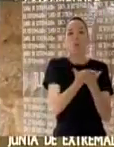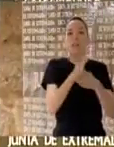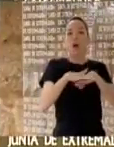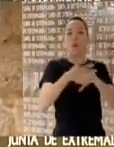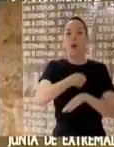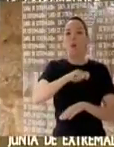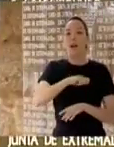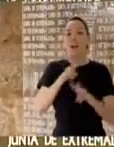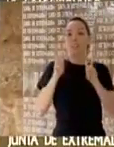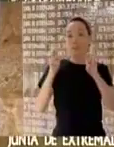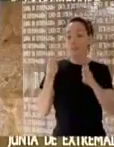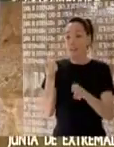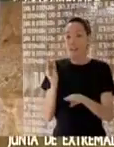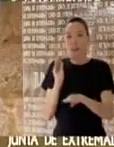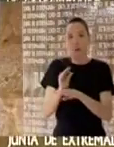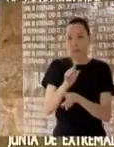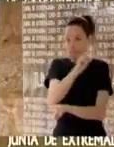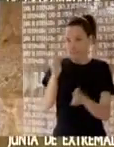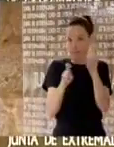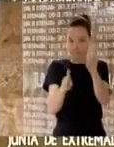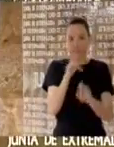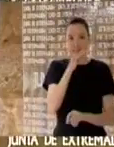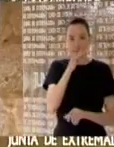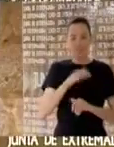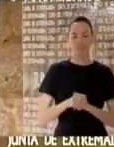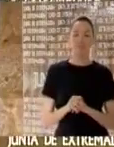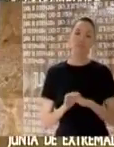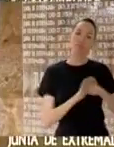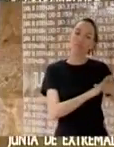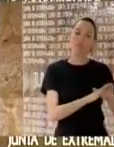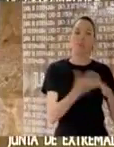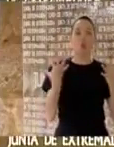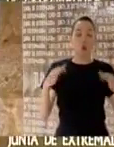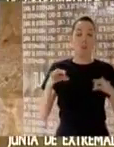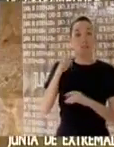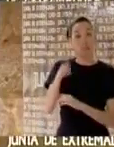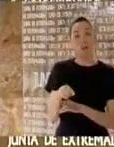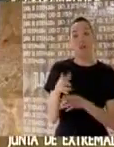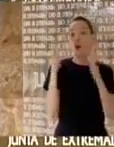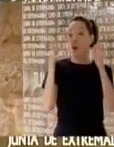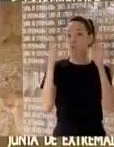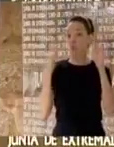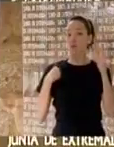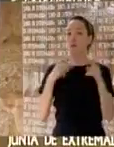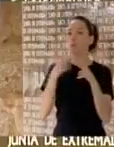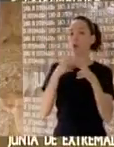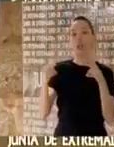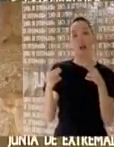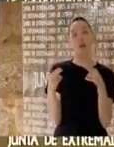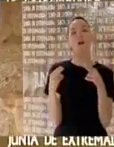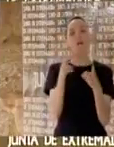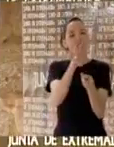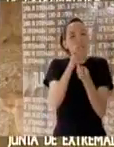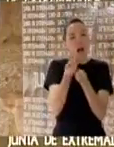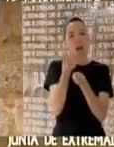España. Lógicamente, como les decía, hemos hablado de ese Consejo de Política Fiscal y Financiera, hemos hablado del modelo de financiación